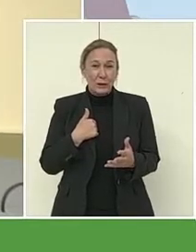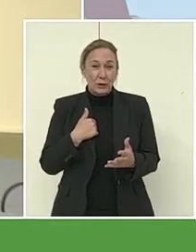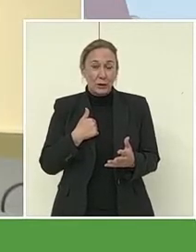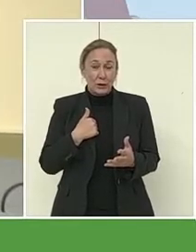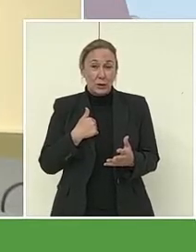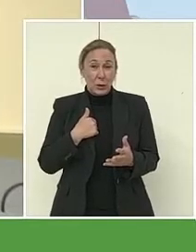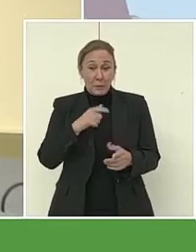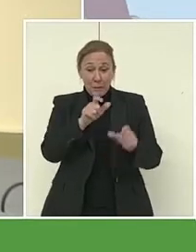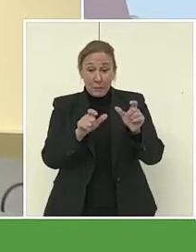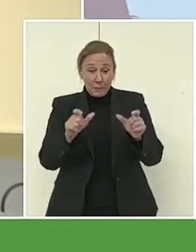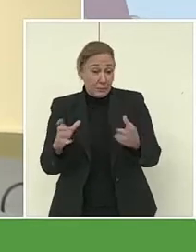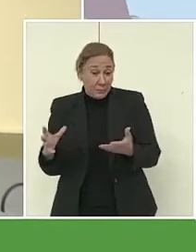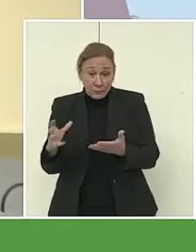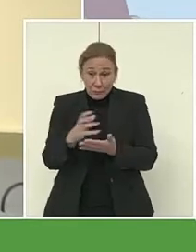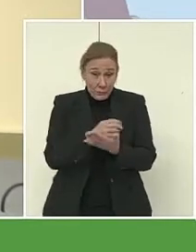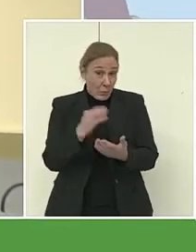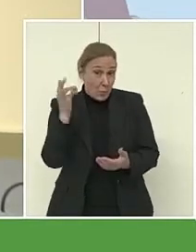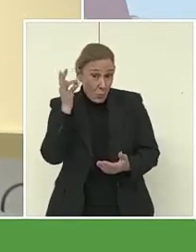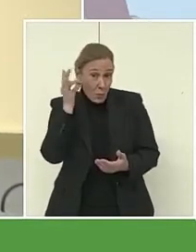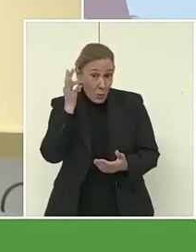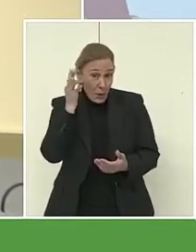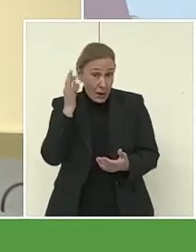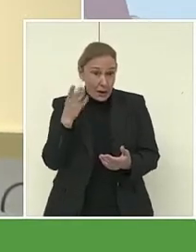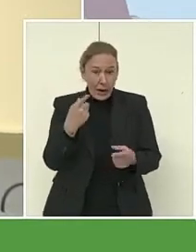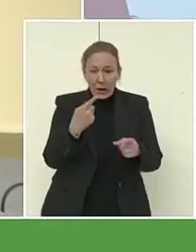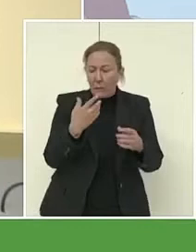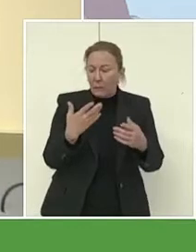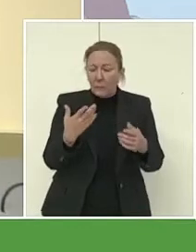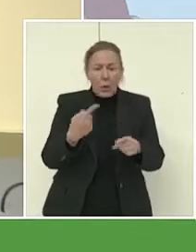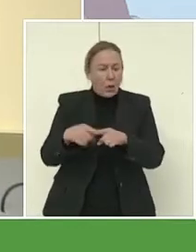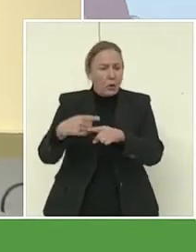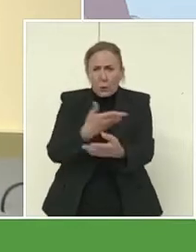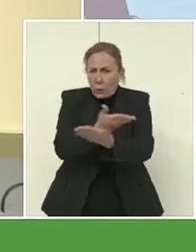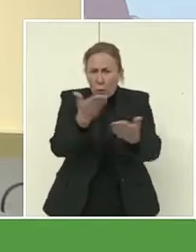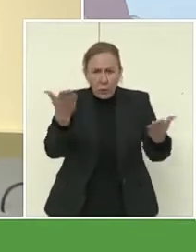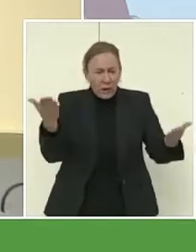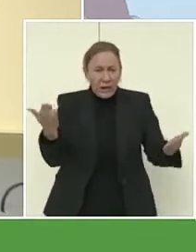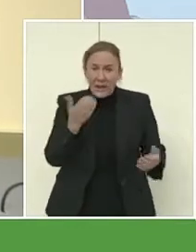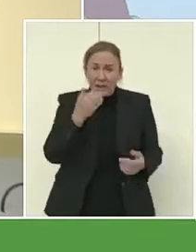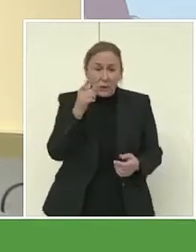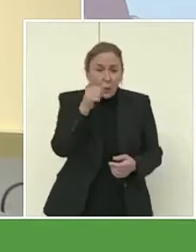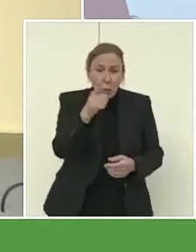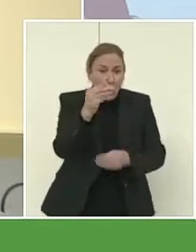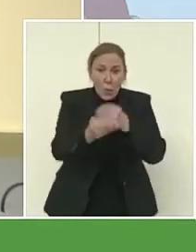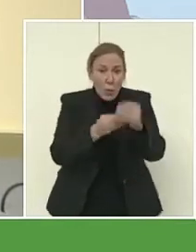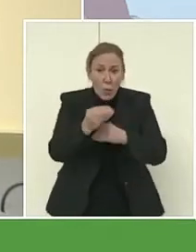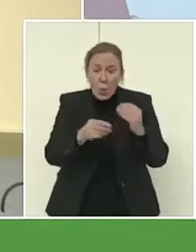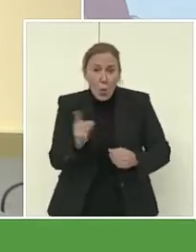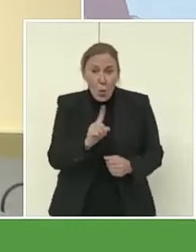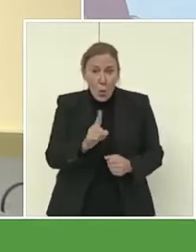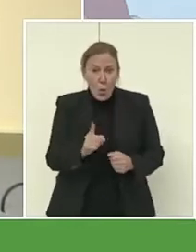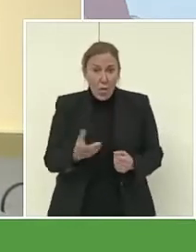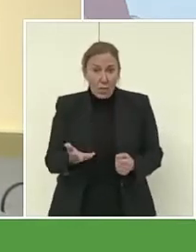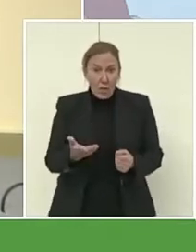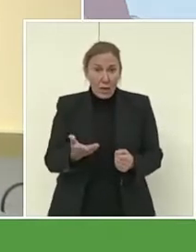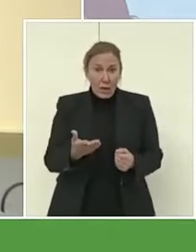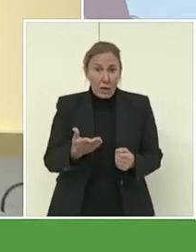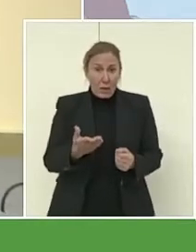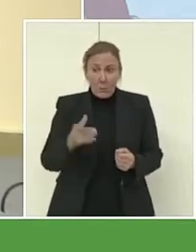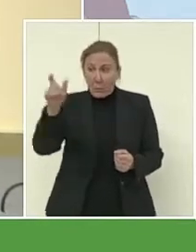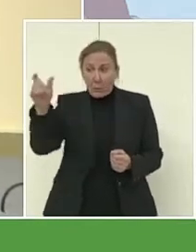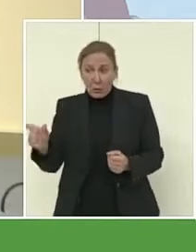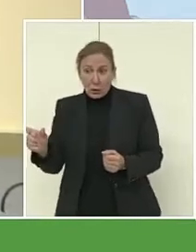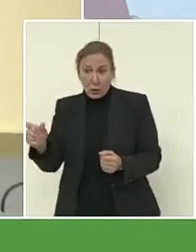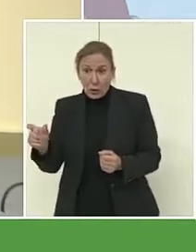como a toda la que para hacer cualquier cosa siempre le digo es que si no lo haces tú, no hay otra que haga